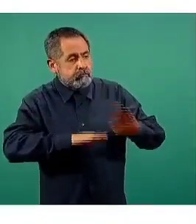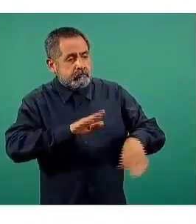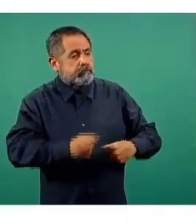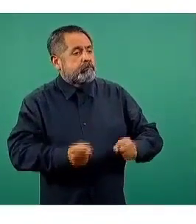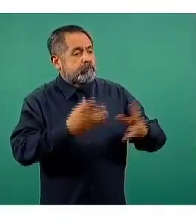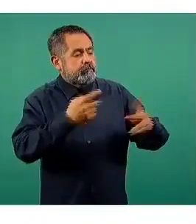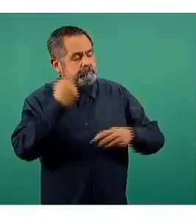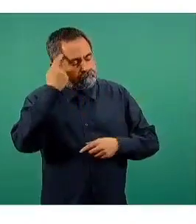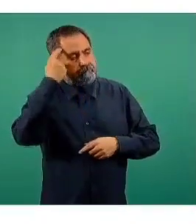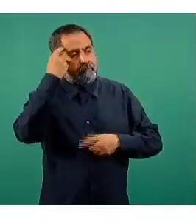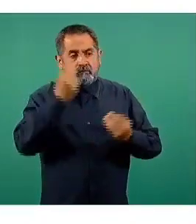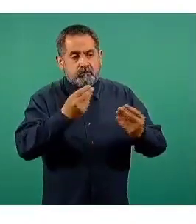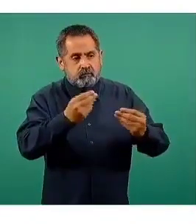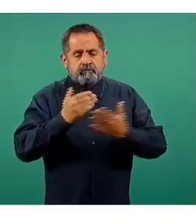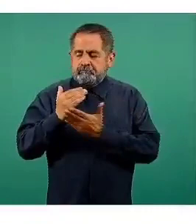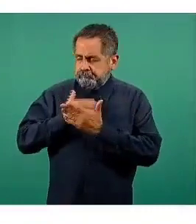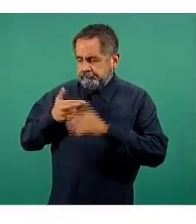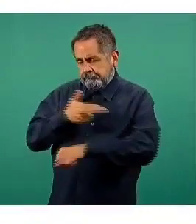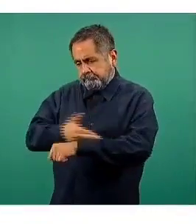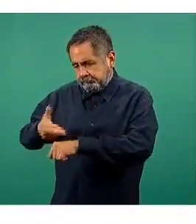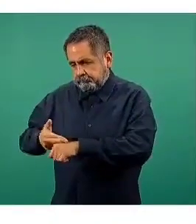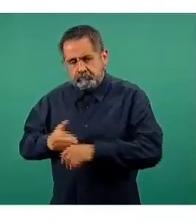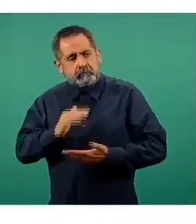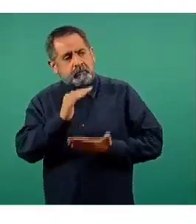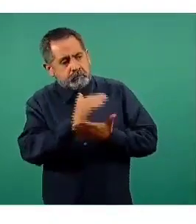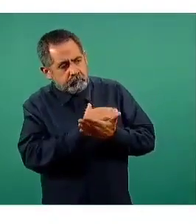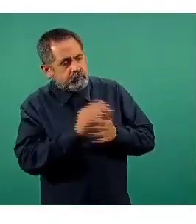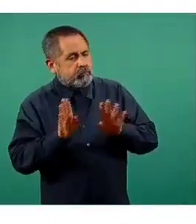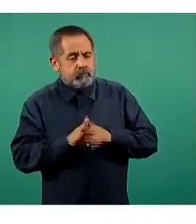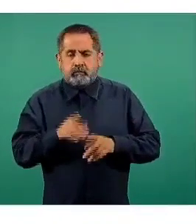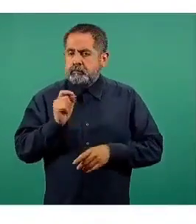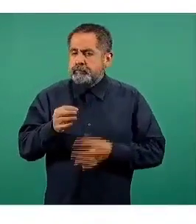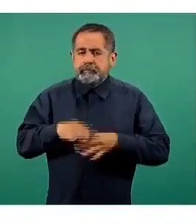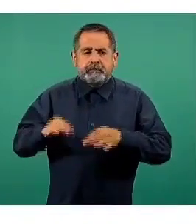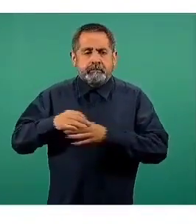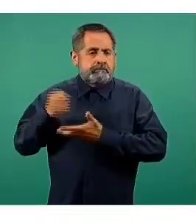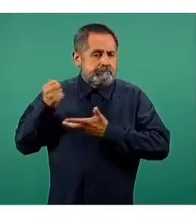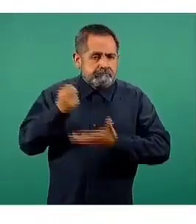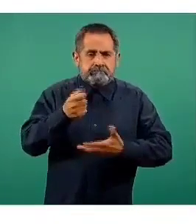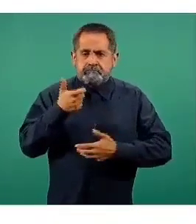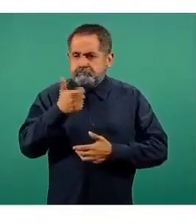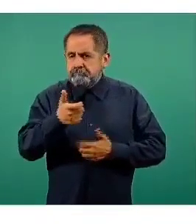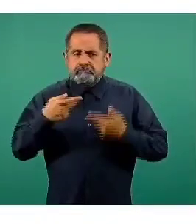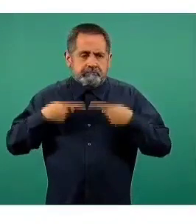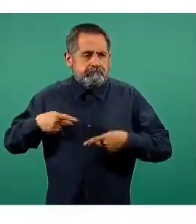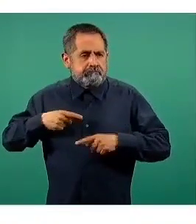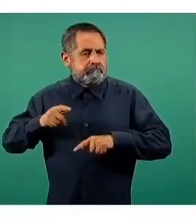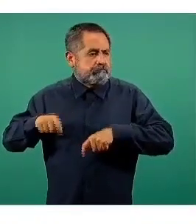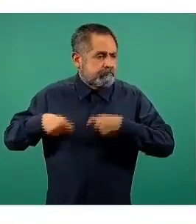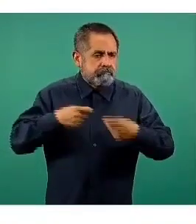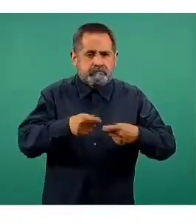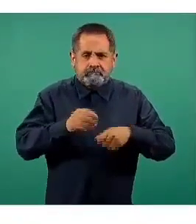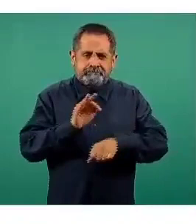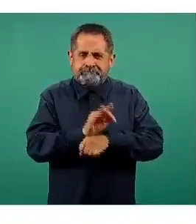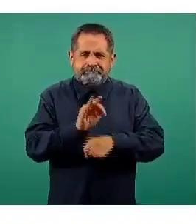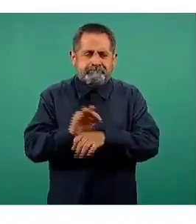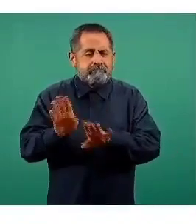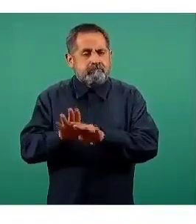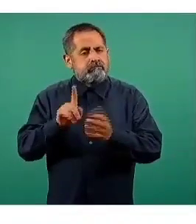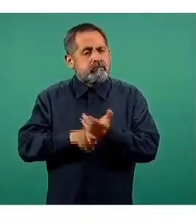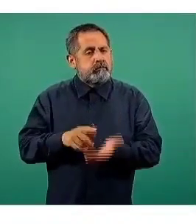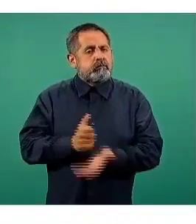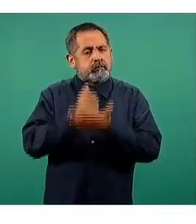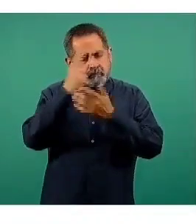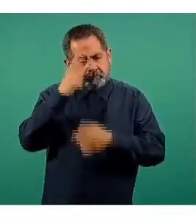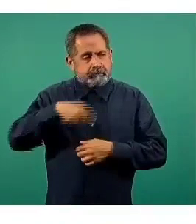acción, incluyendo la reasignación de recursos humanos, materiales y financieros para reforzar justamente